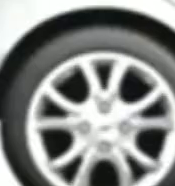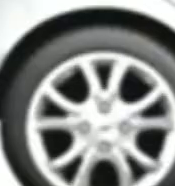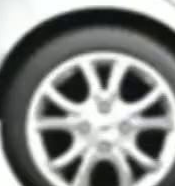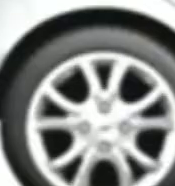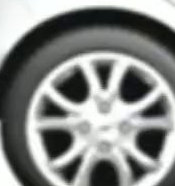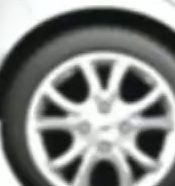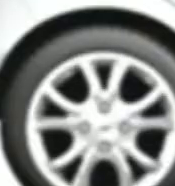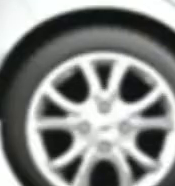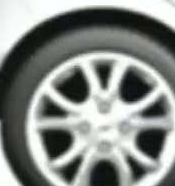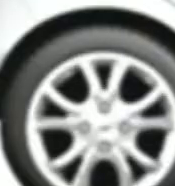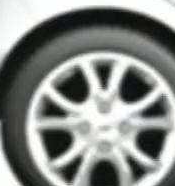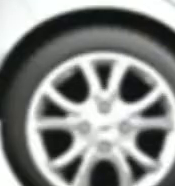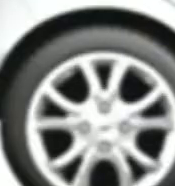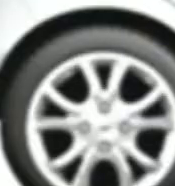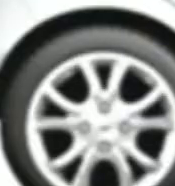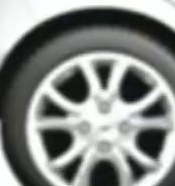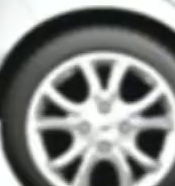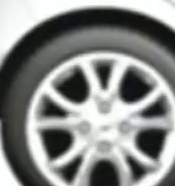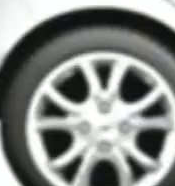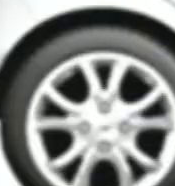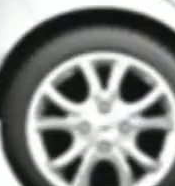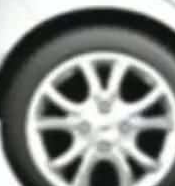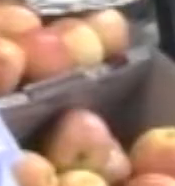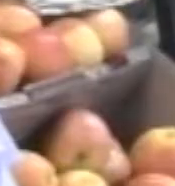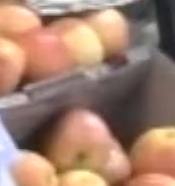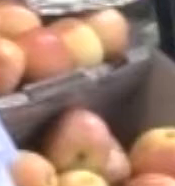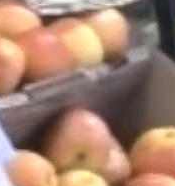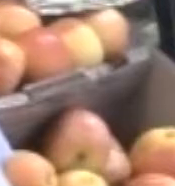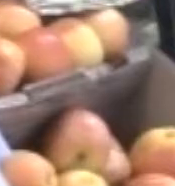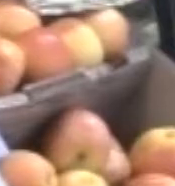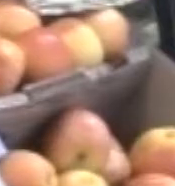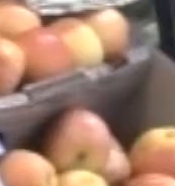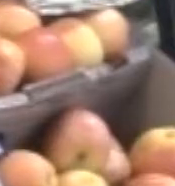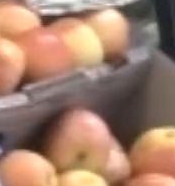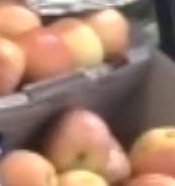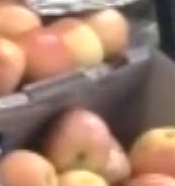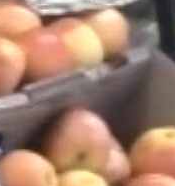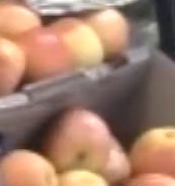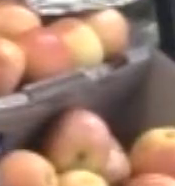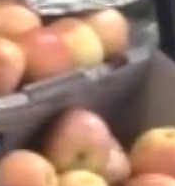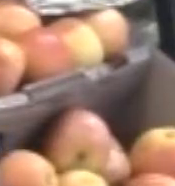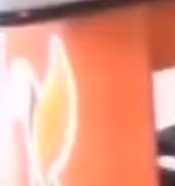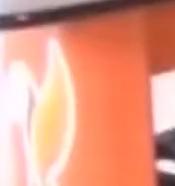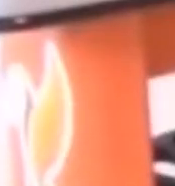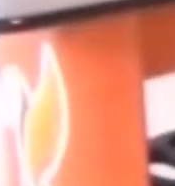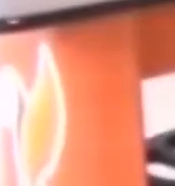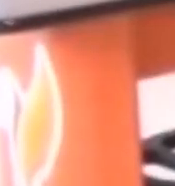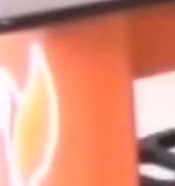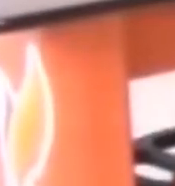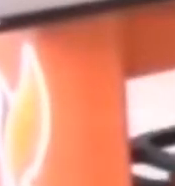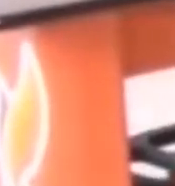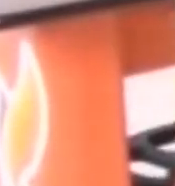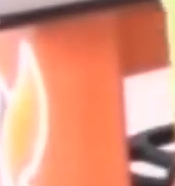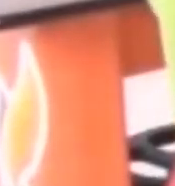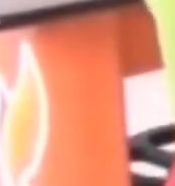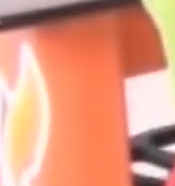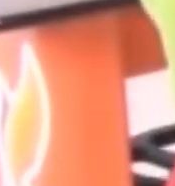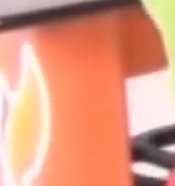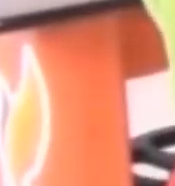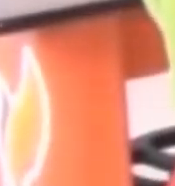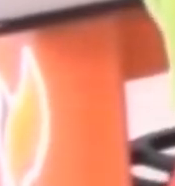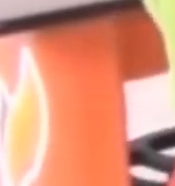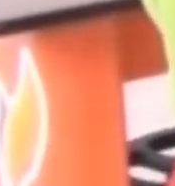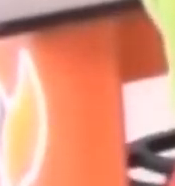de este carro último modelo. Mi nombre es Amparo Martínez Bolívar. Vengo aquí de Sincelejo, metí dos